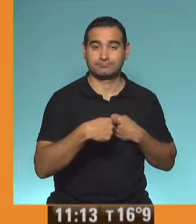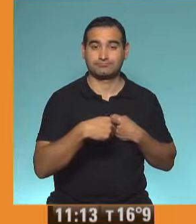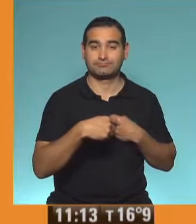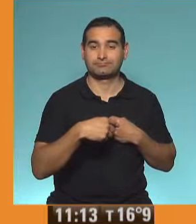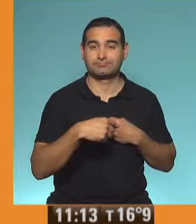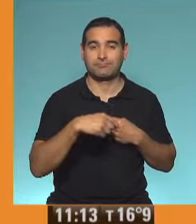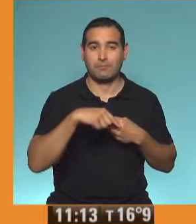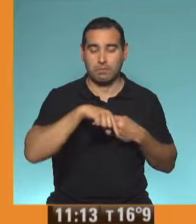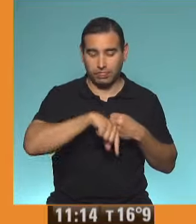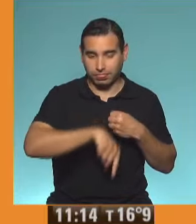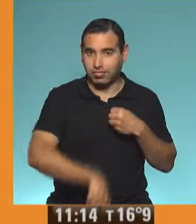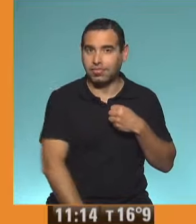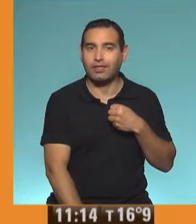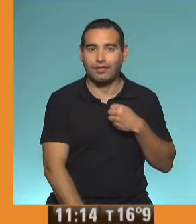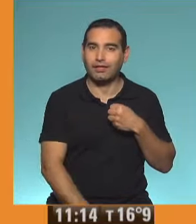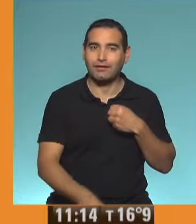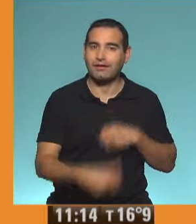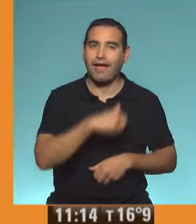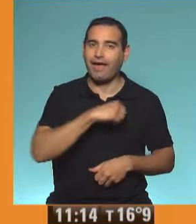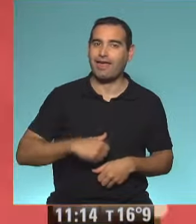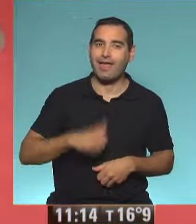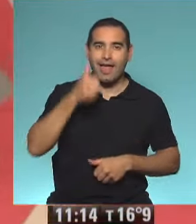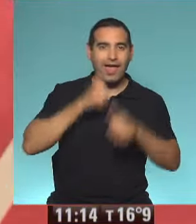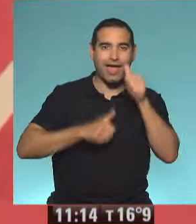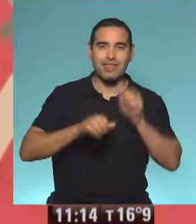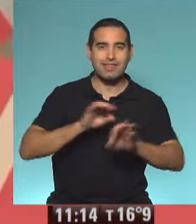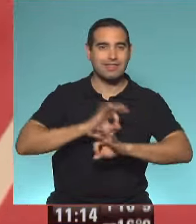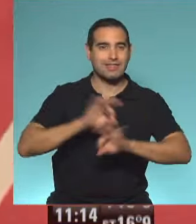de glicerina sin herir al pirata.